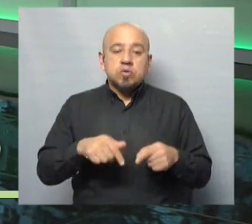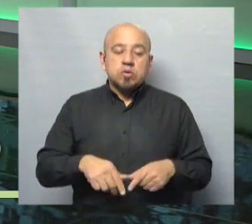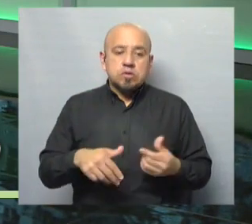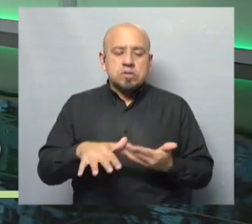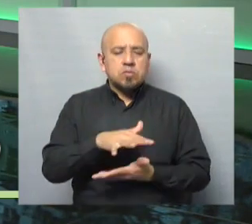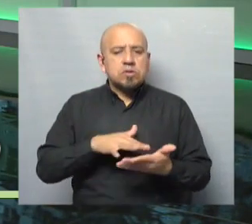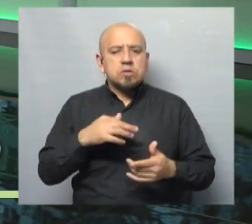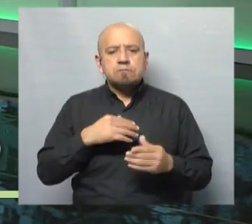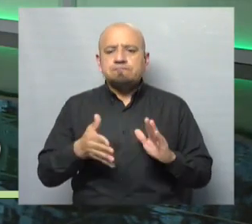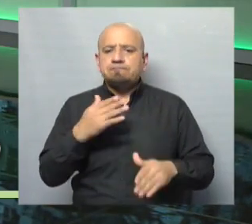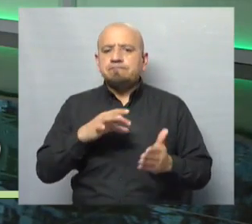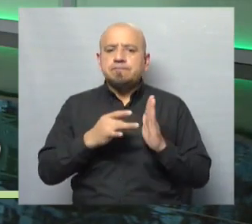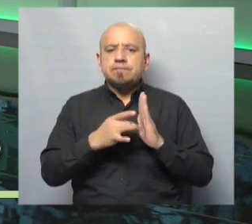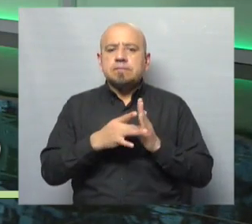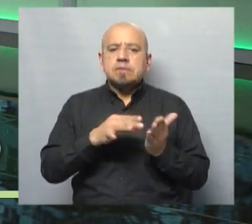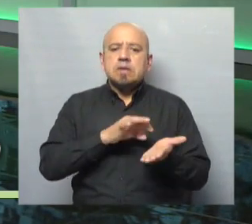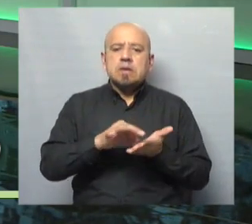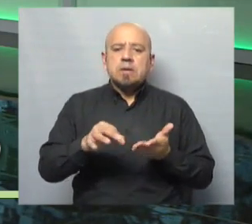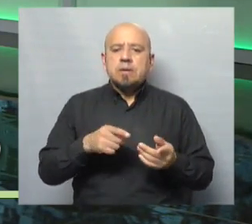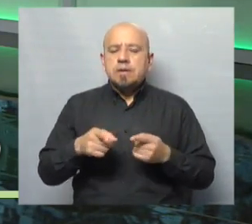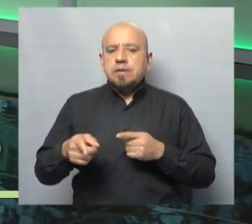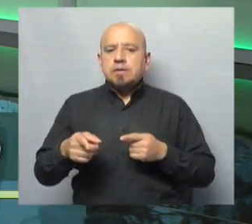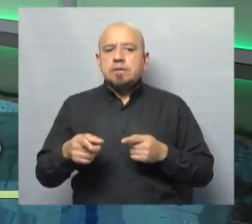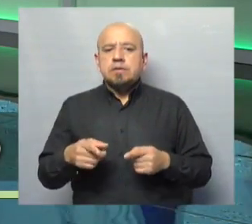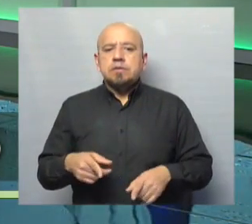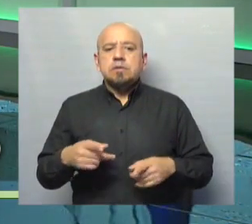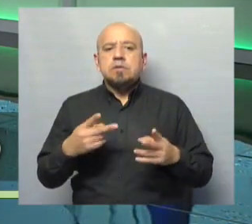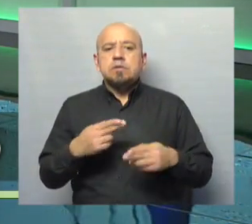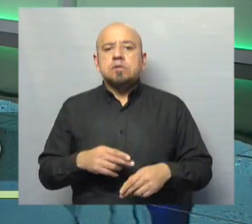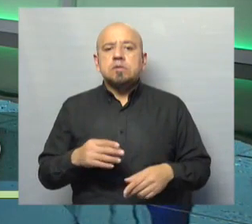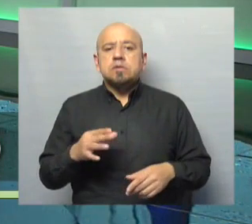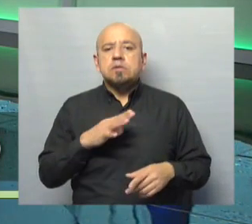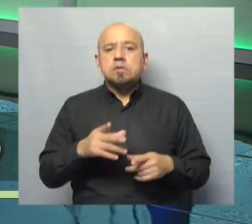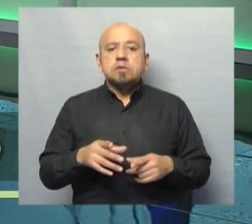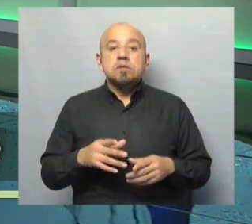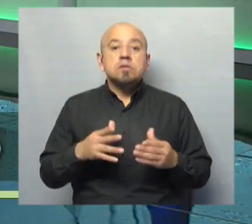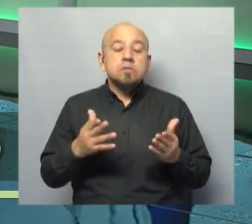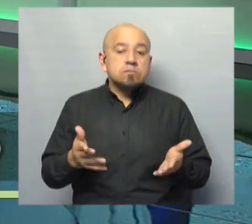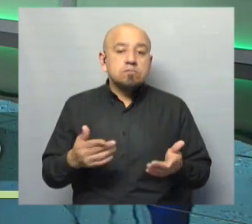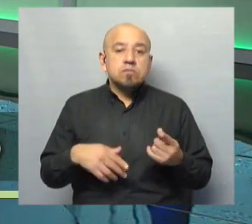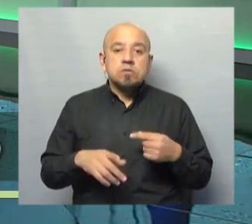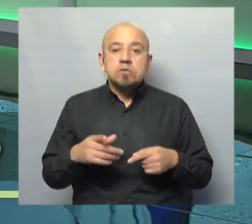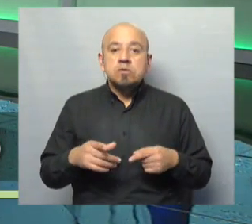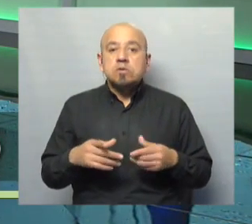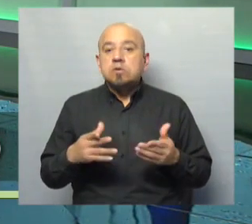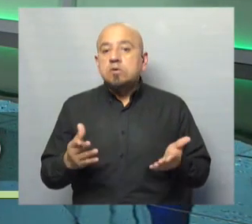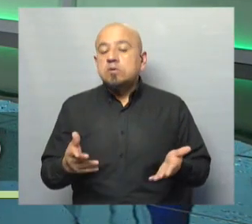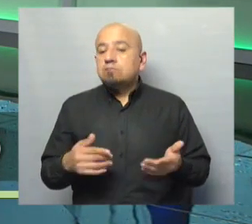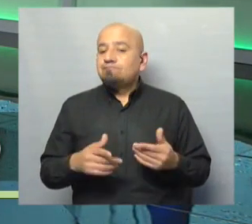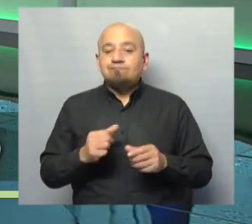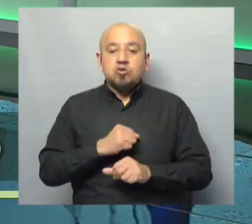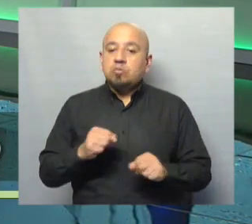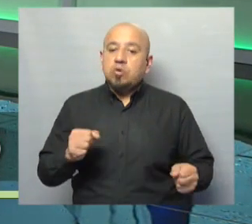directamente a la atención dicen que la afectación de estos ceses lleva prácticamente a un riesgo inminente de caer en la omisión de asistencia